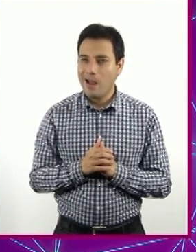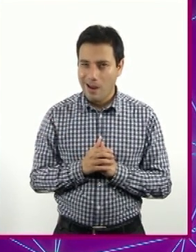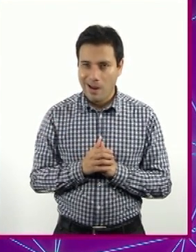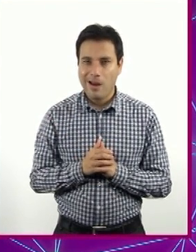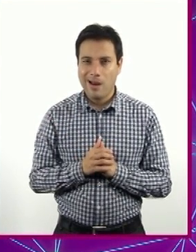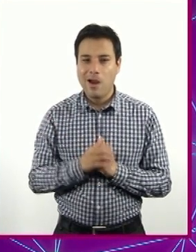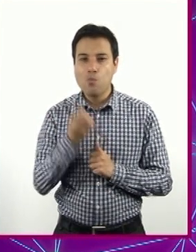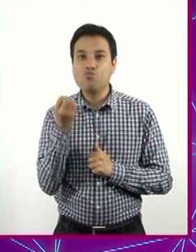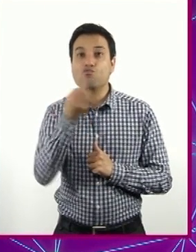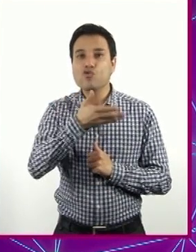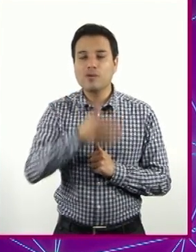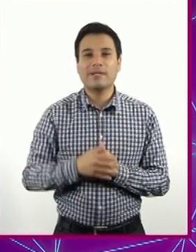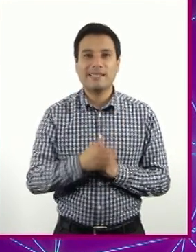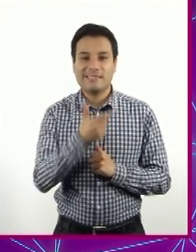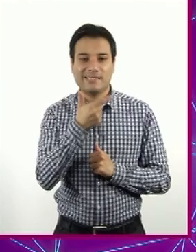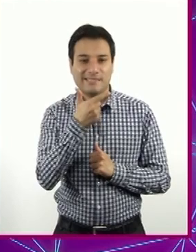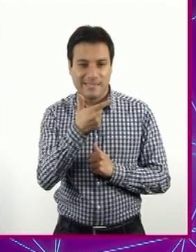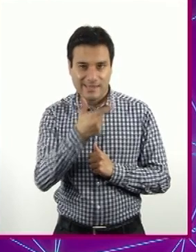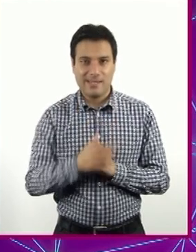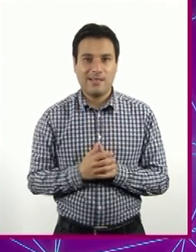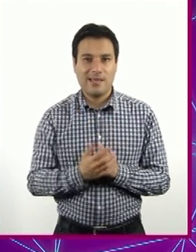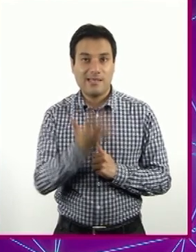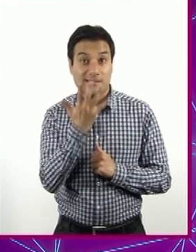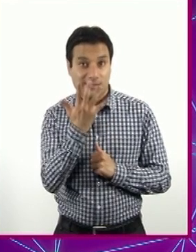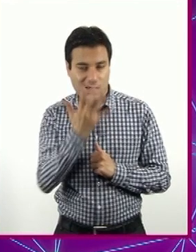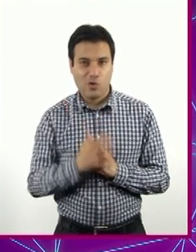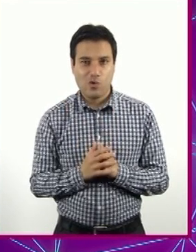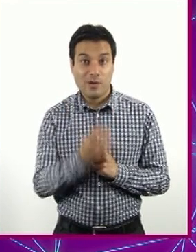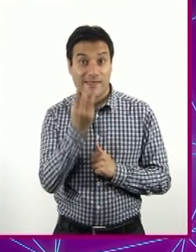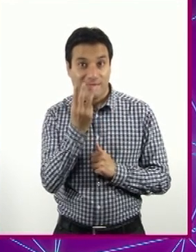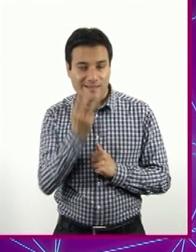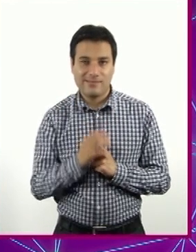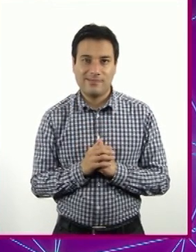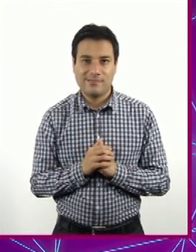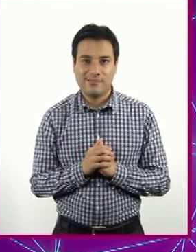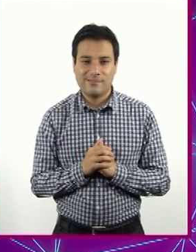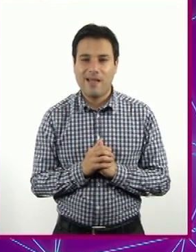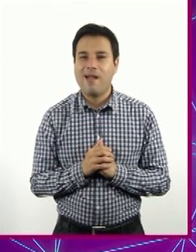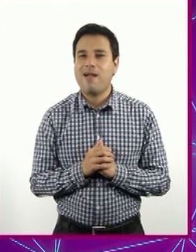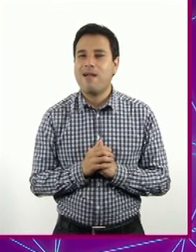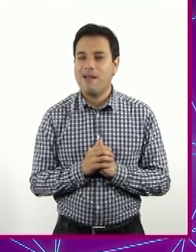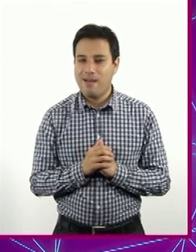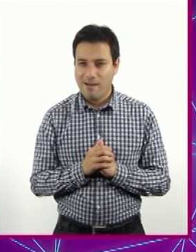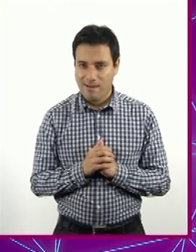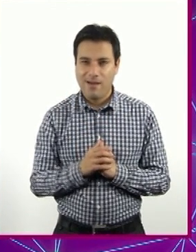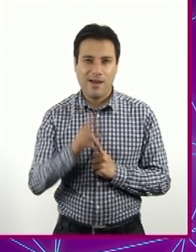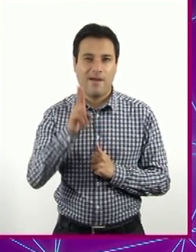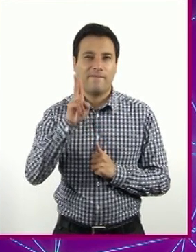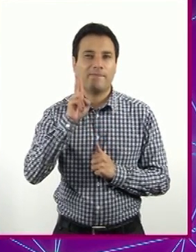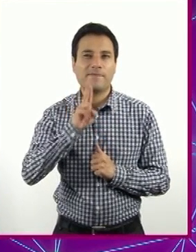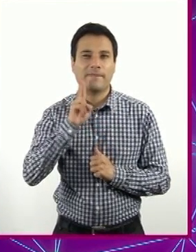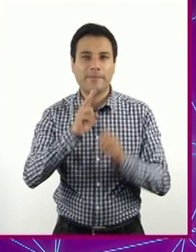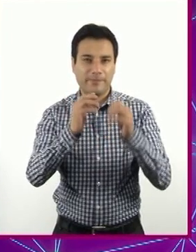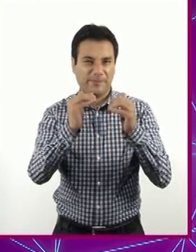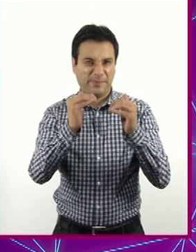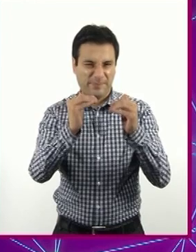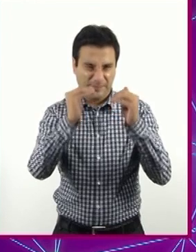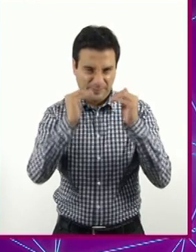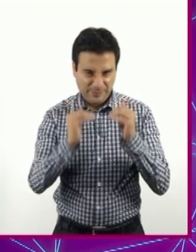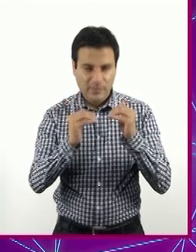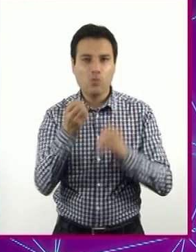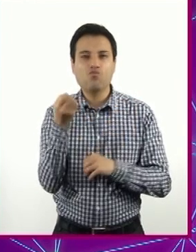son 7, 5 y 3. Si obtenemos las diferencias de